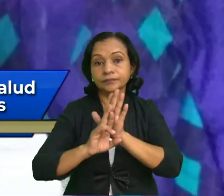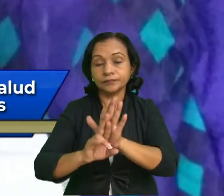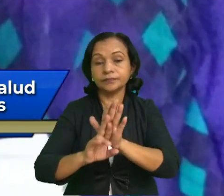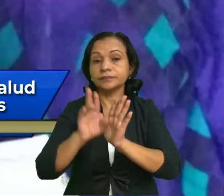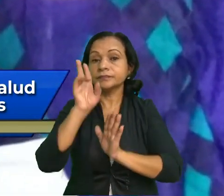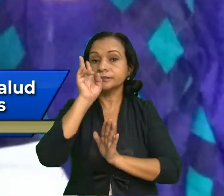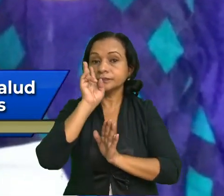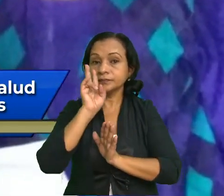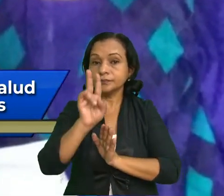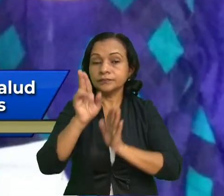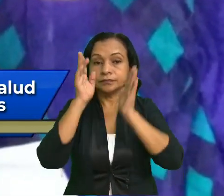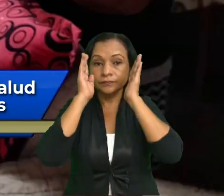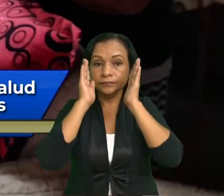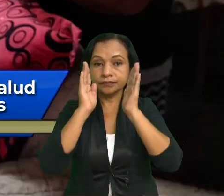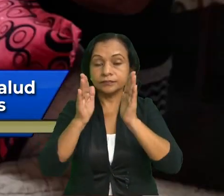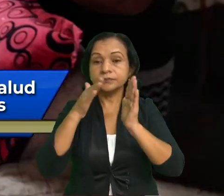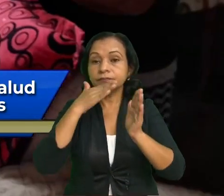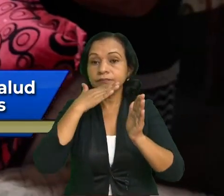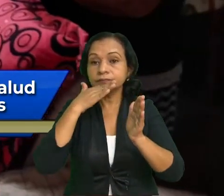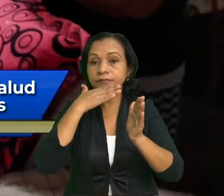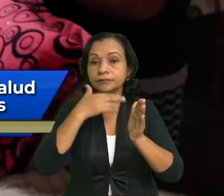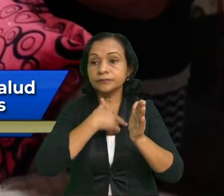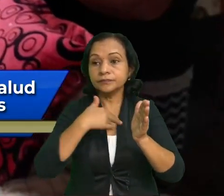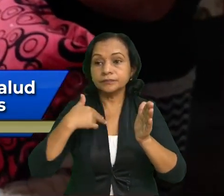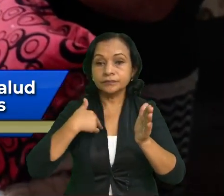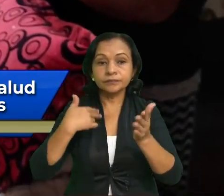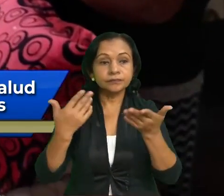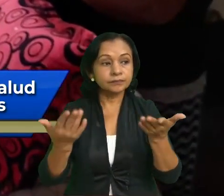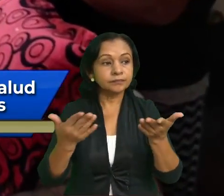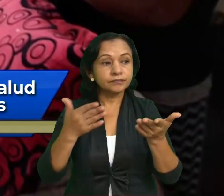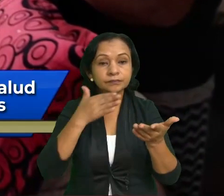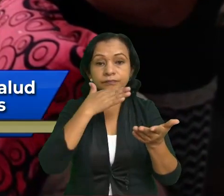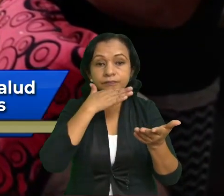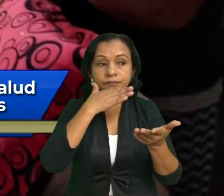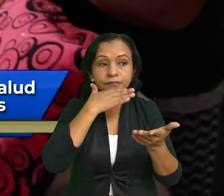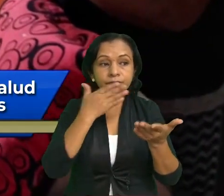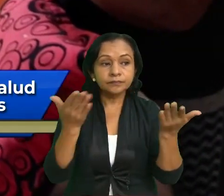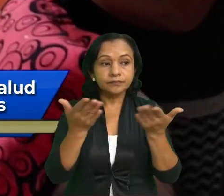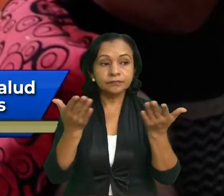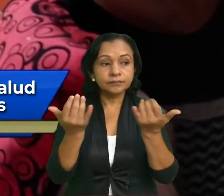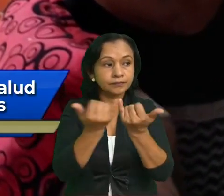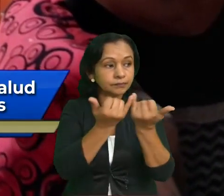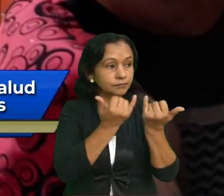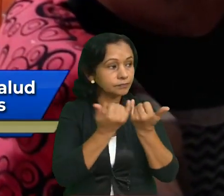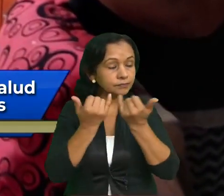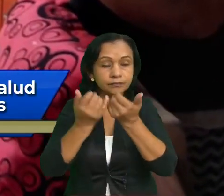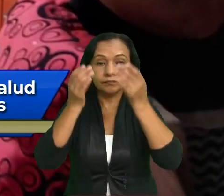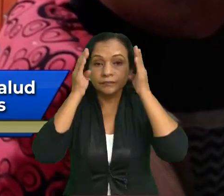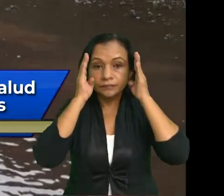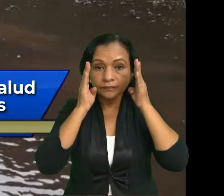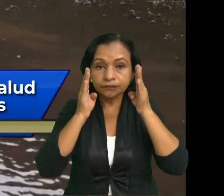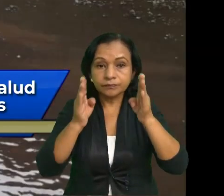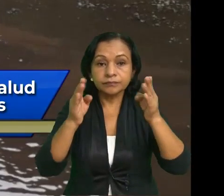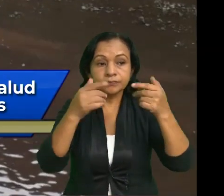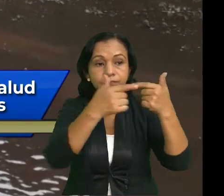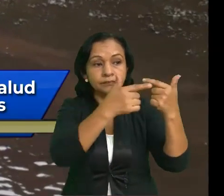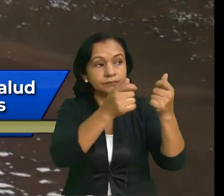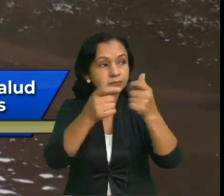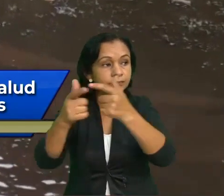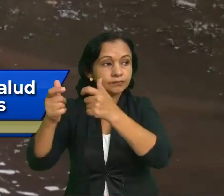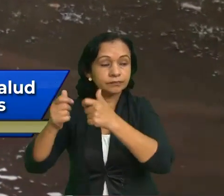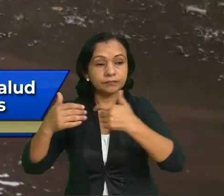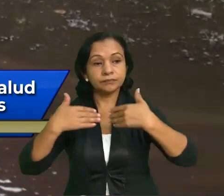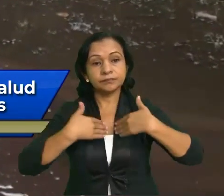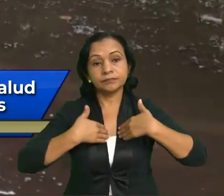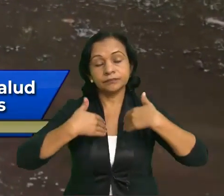cara a la atención de la emergencia y eso permite mantener esa situación de brindar la atención desde nuestras unidades de salud